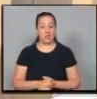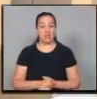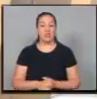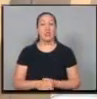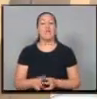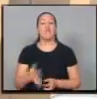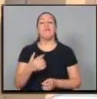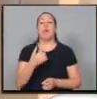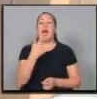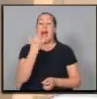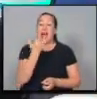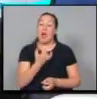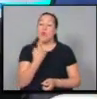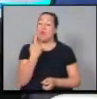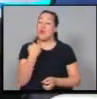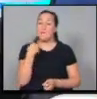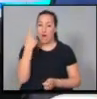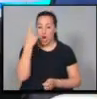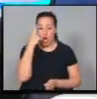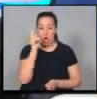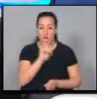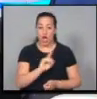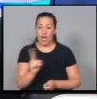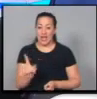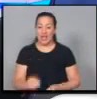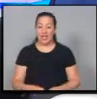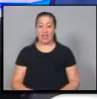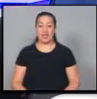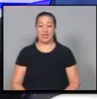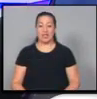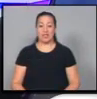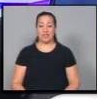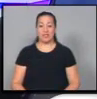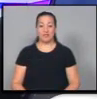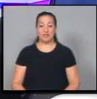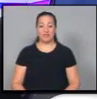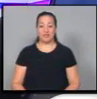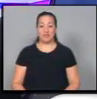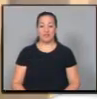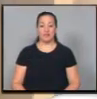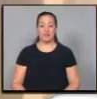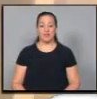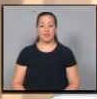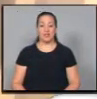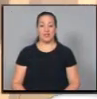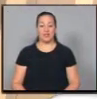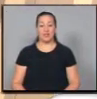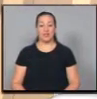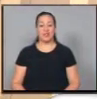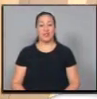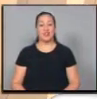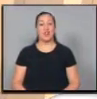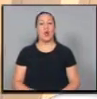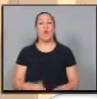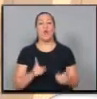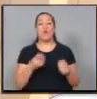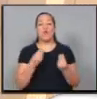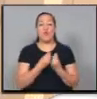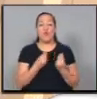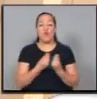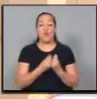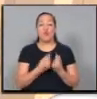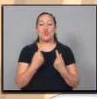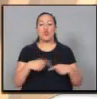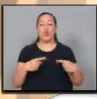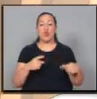no creo. Sí, claro. Hay un detalle que yo no creo. Qué difícil armar la lista. ¿A quién dejas afuera? De todo lo que se está diciendo, hay un detalle que yo